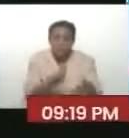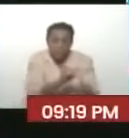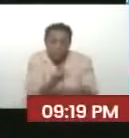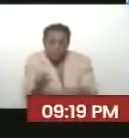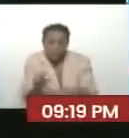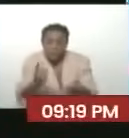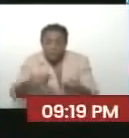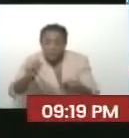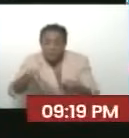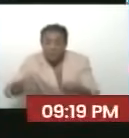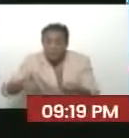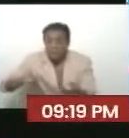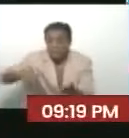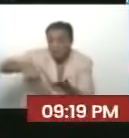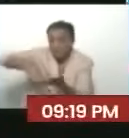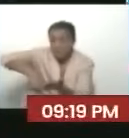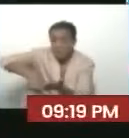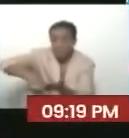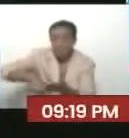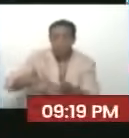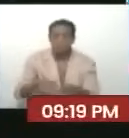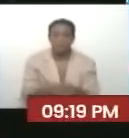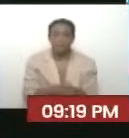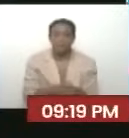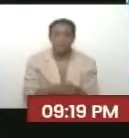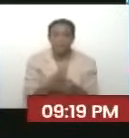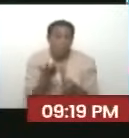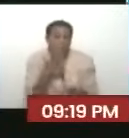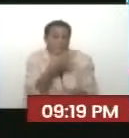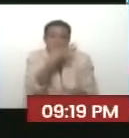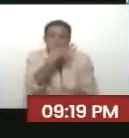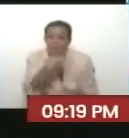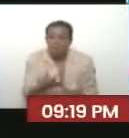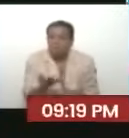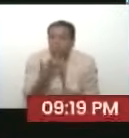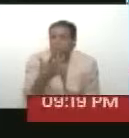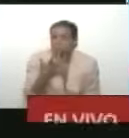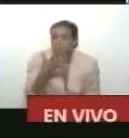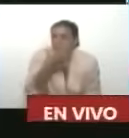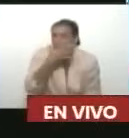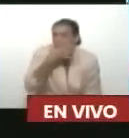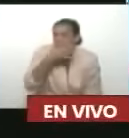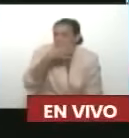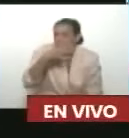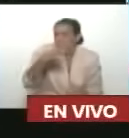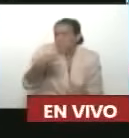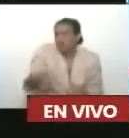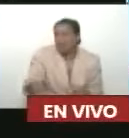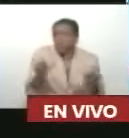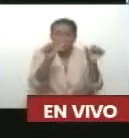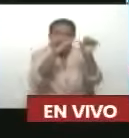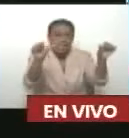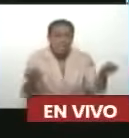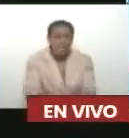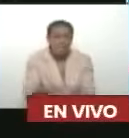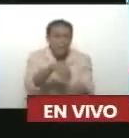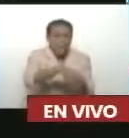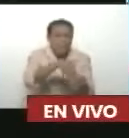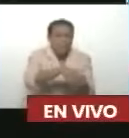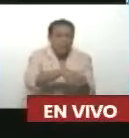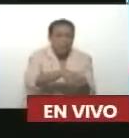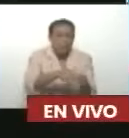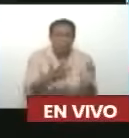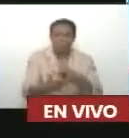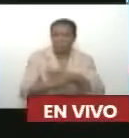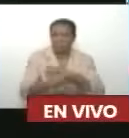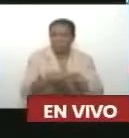huella. Correcto. Sencillo y fácil. ¿Cómo votar? Sencillo y fácil. El mejor sistema, el más avanzado,